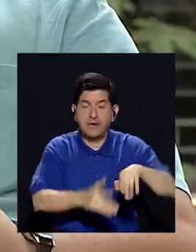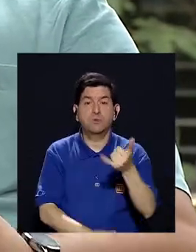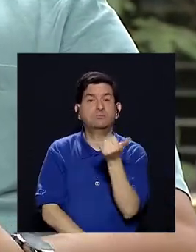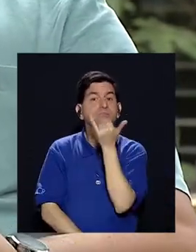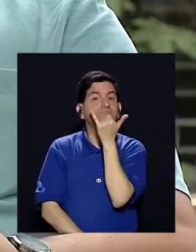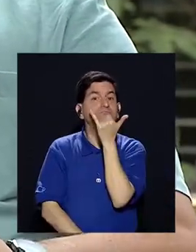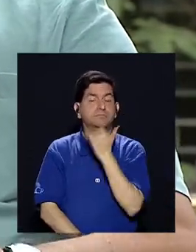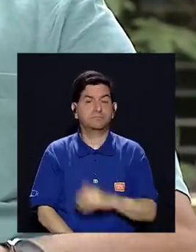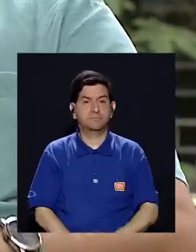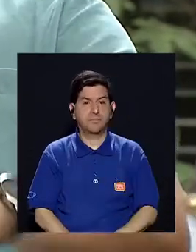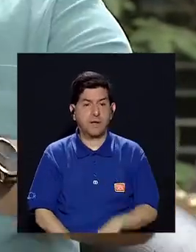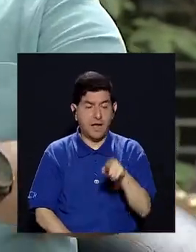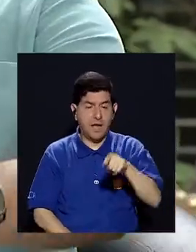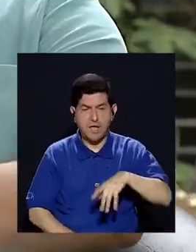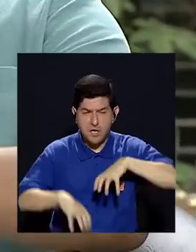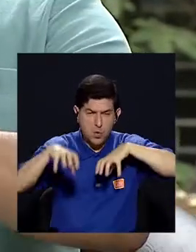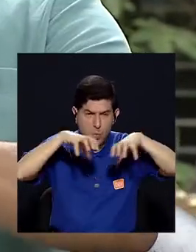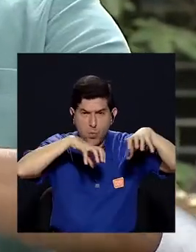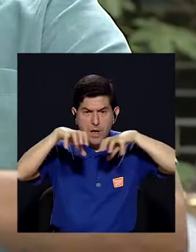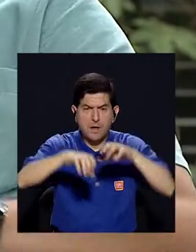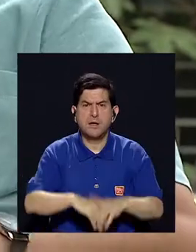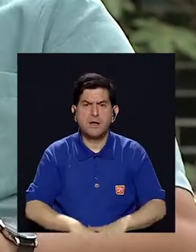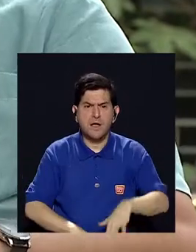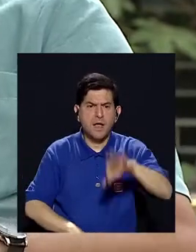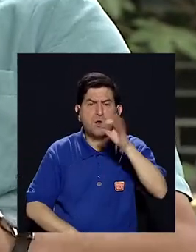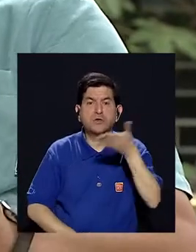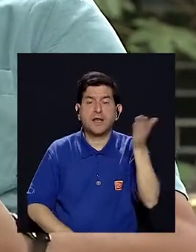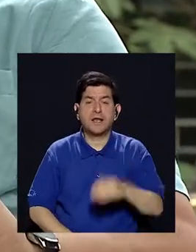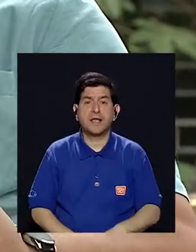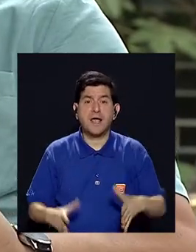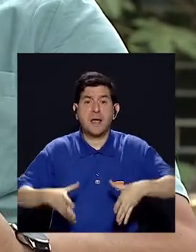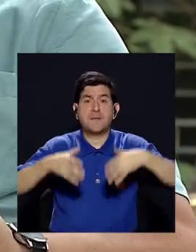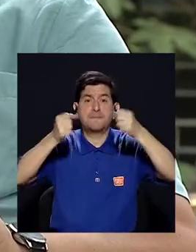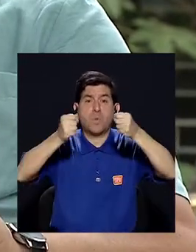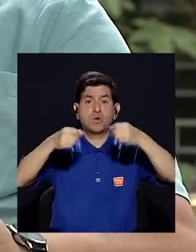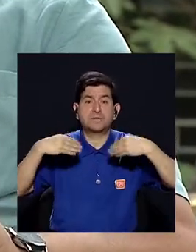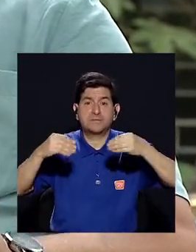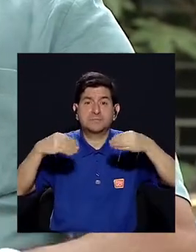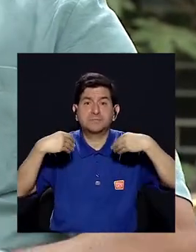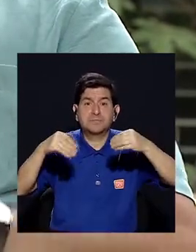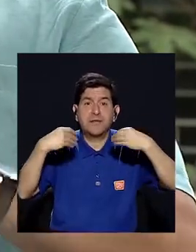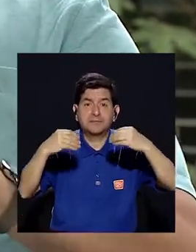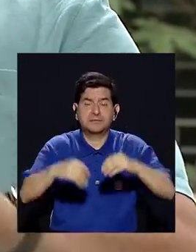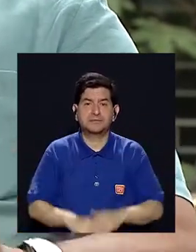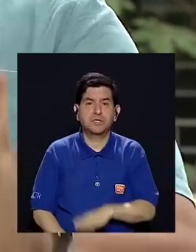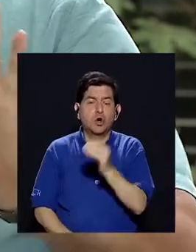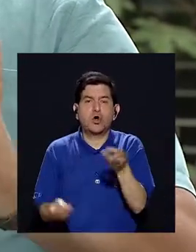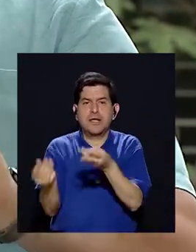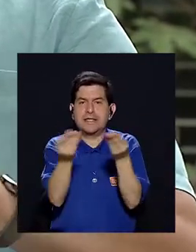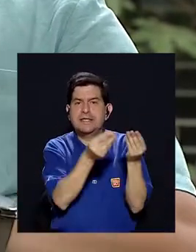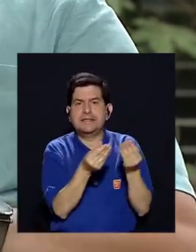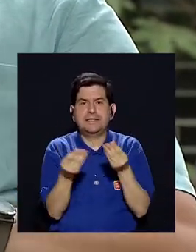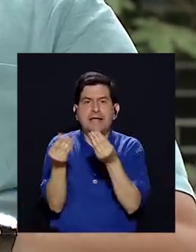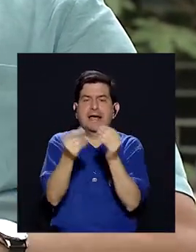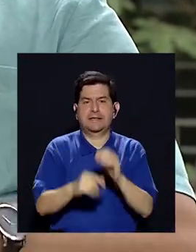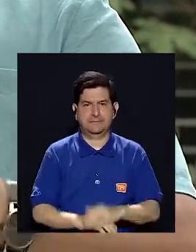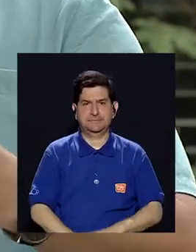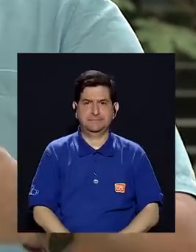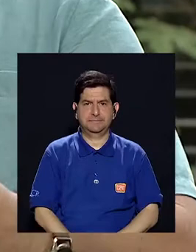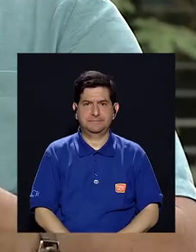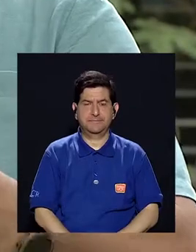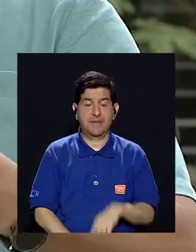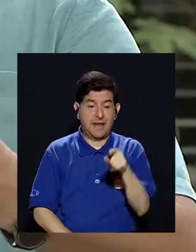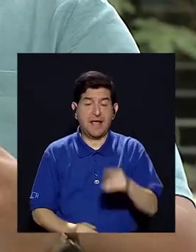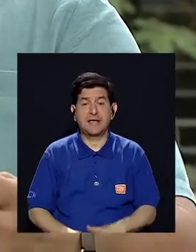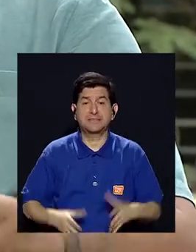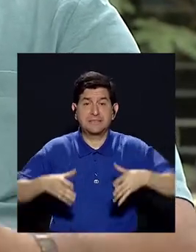Y resulta que cuando removieron aquella tierra, ¿qué era lo que había? Bolsas plásticas y tierra. Entonces,